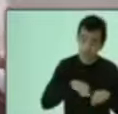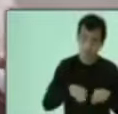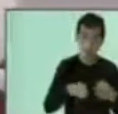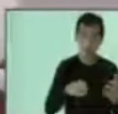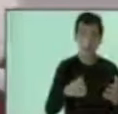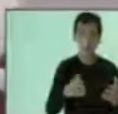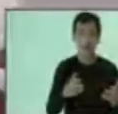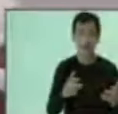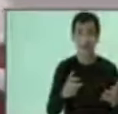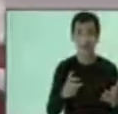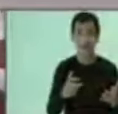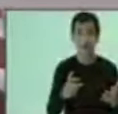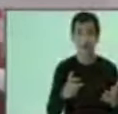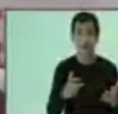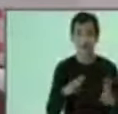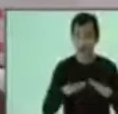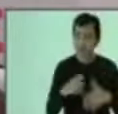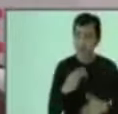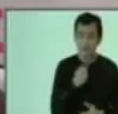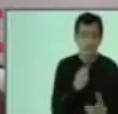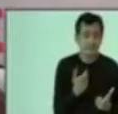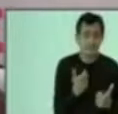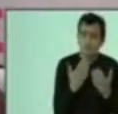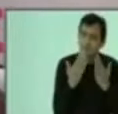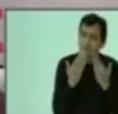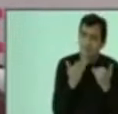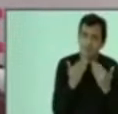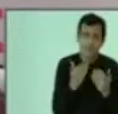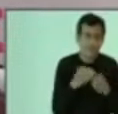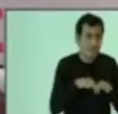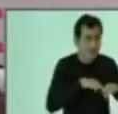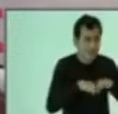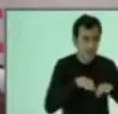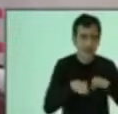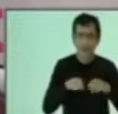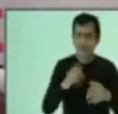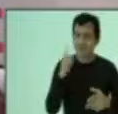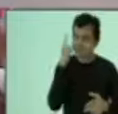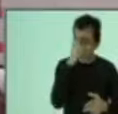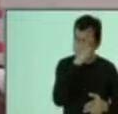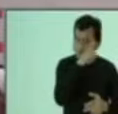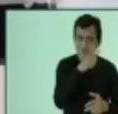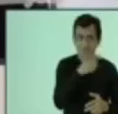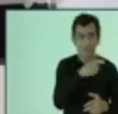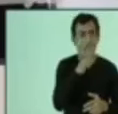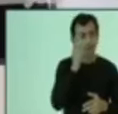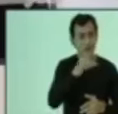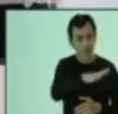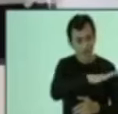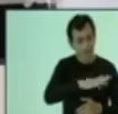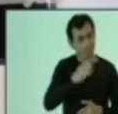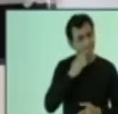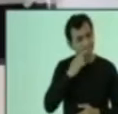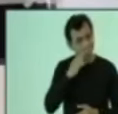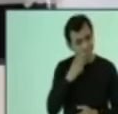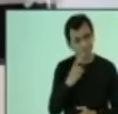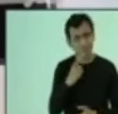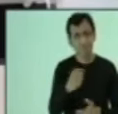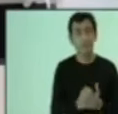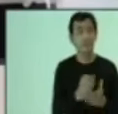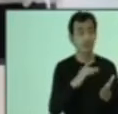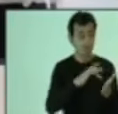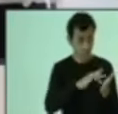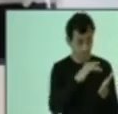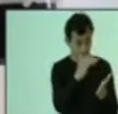tienen los medios para poder trabajar. Queremos un Coatzintla mejor, Muchas gracias, candidato. Se le terminó el